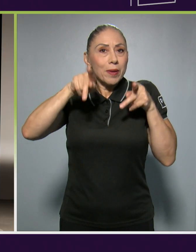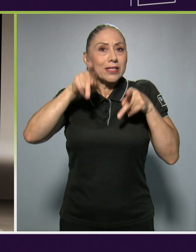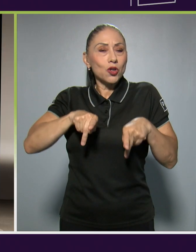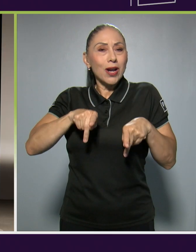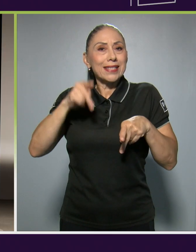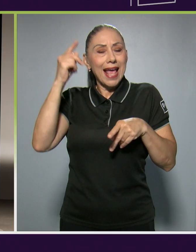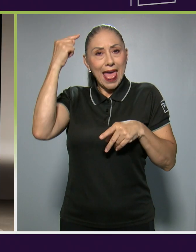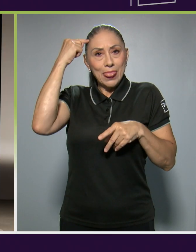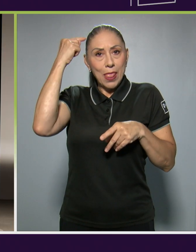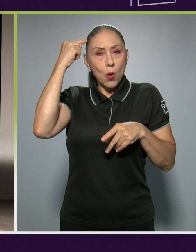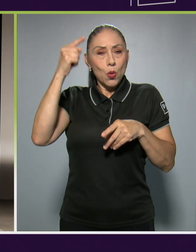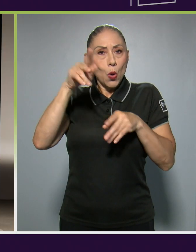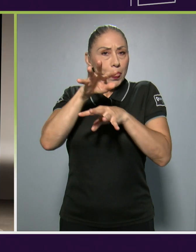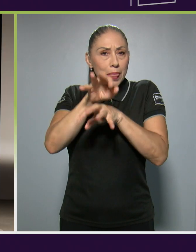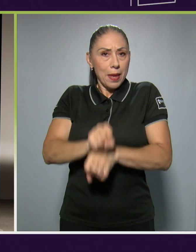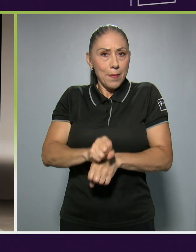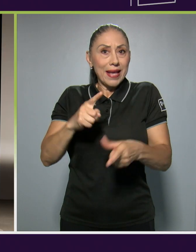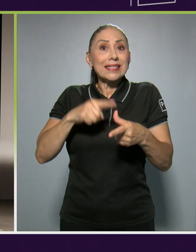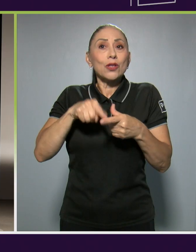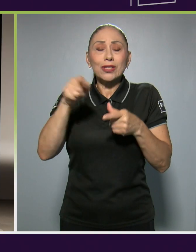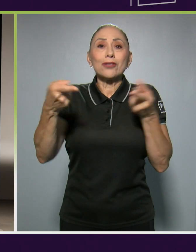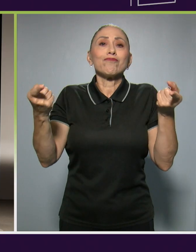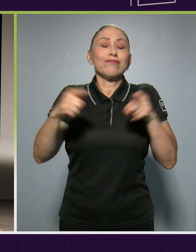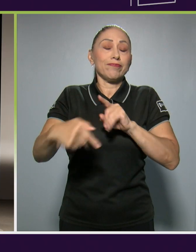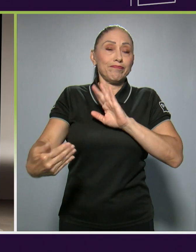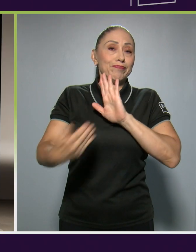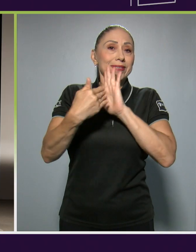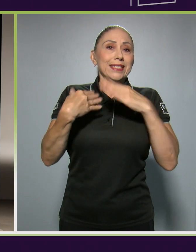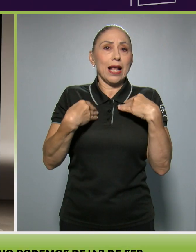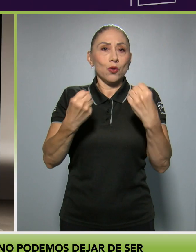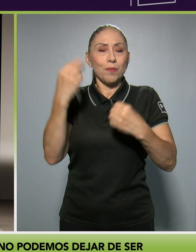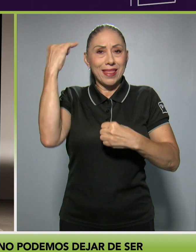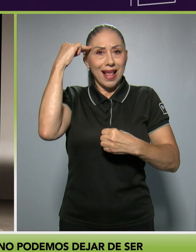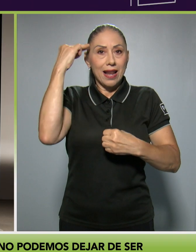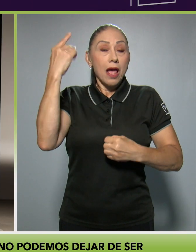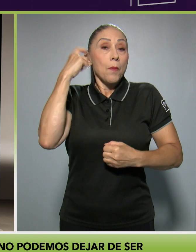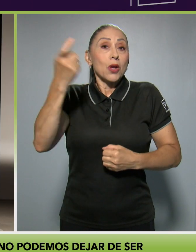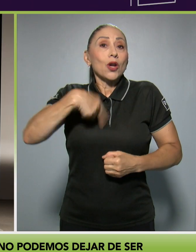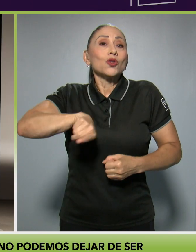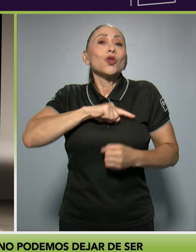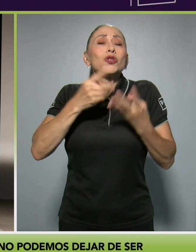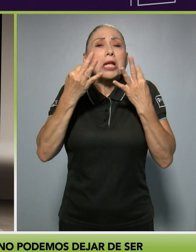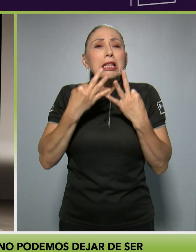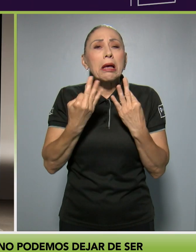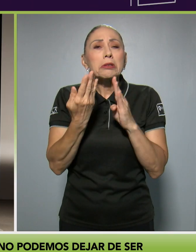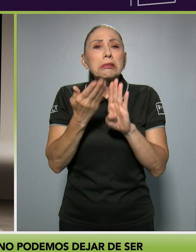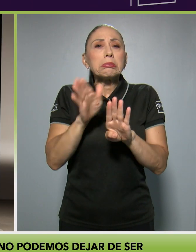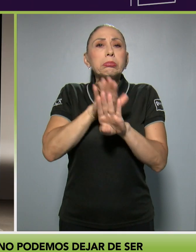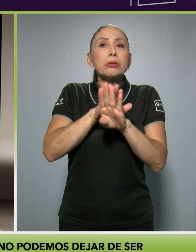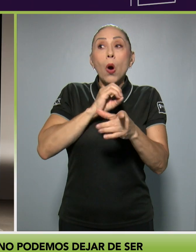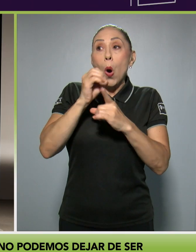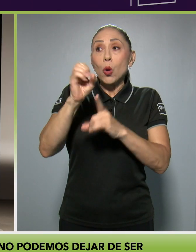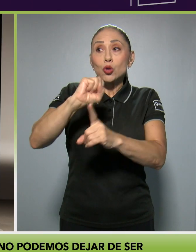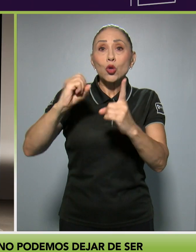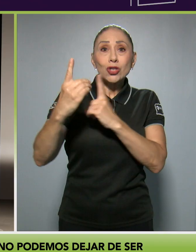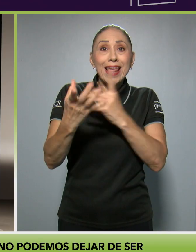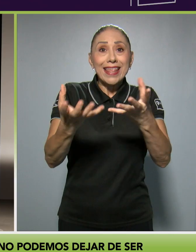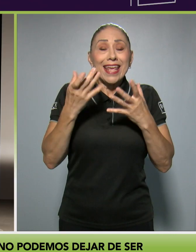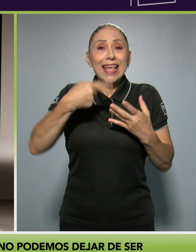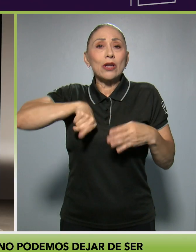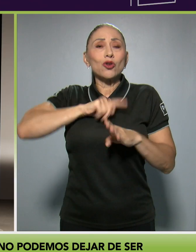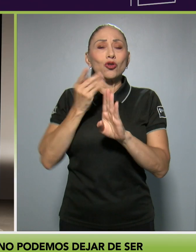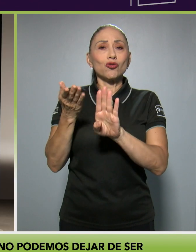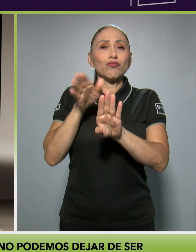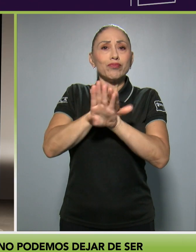nuestra salud mental, porque por más que queramos ponernos una máscara neurotípica o por más que la sociedad quiere que hagamos eso, no podemos dejar de